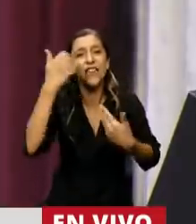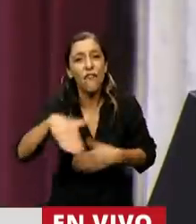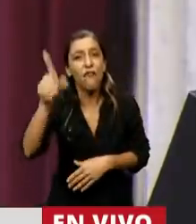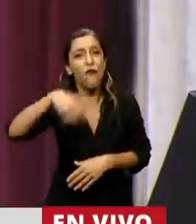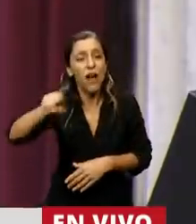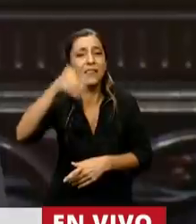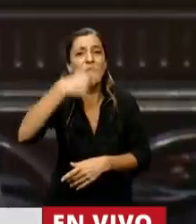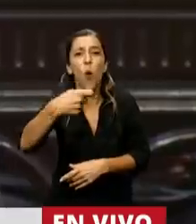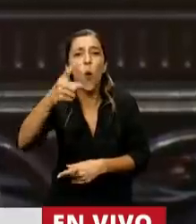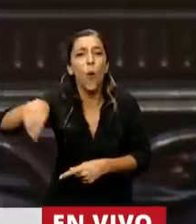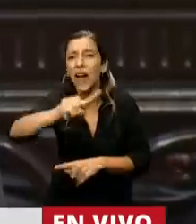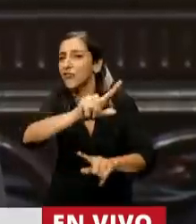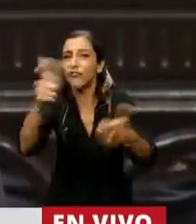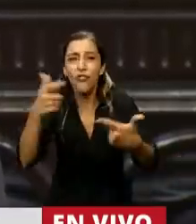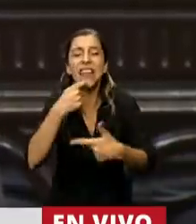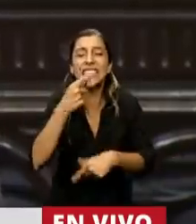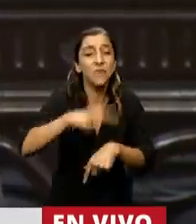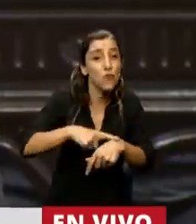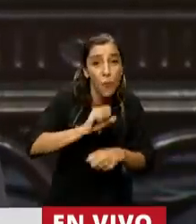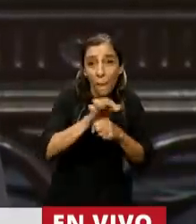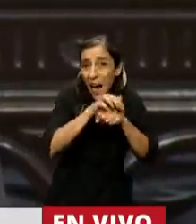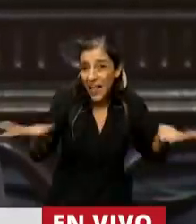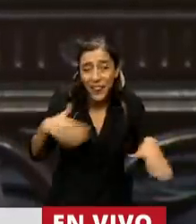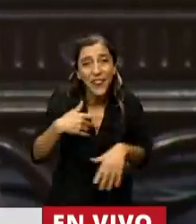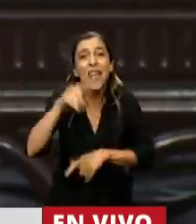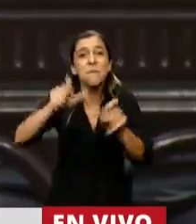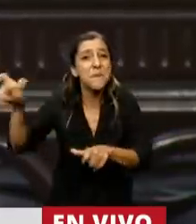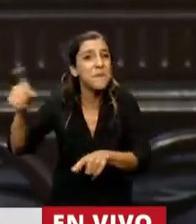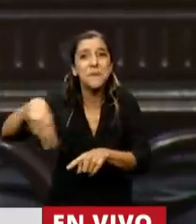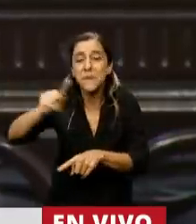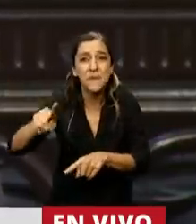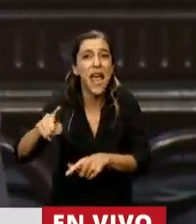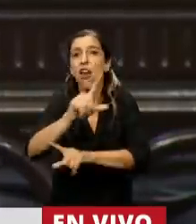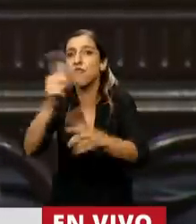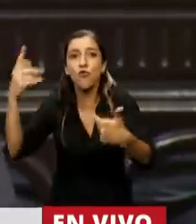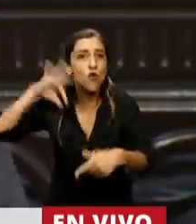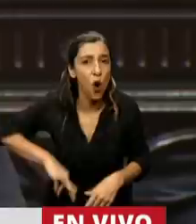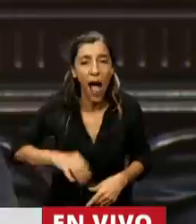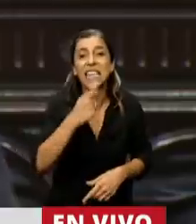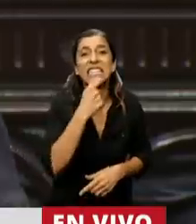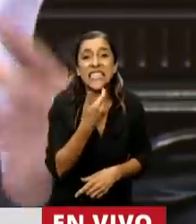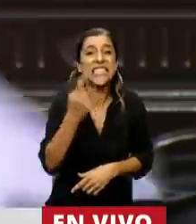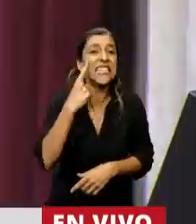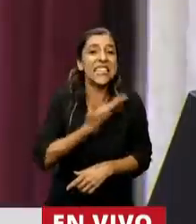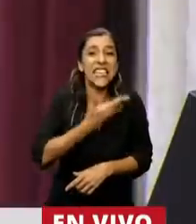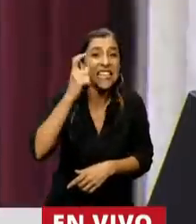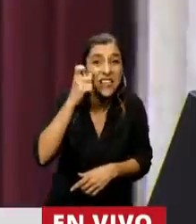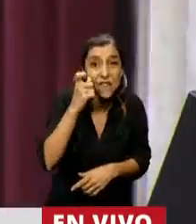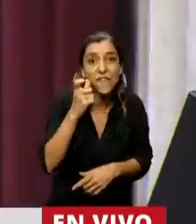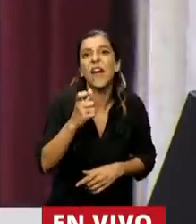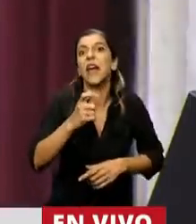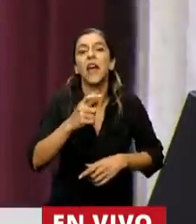en medio de una pandemia no hubiera habido ocho millones de navíos 12 millones de efe diferentes